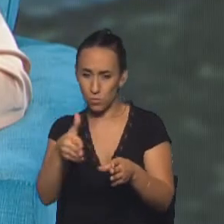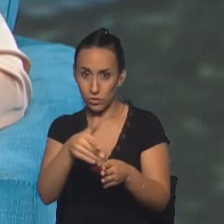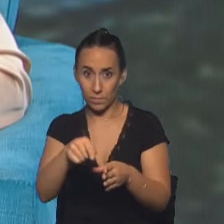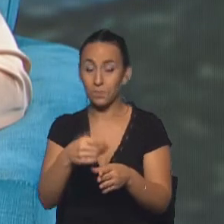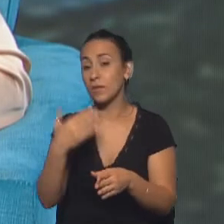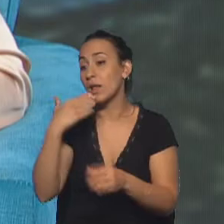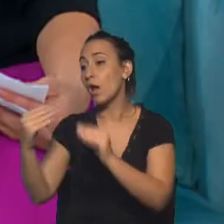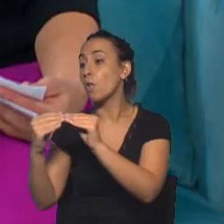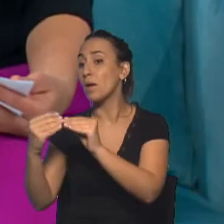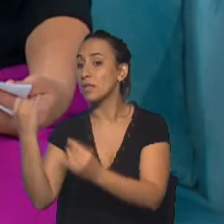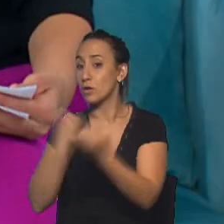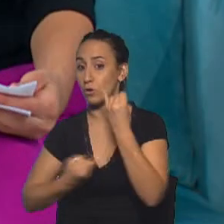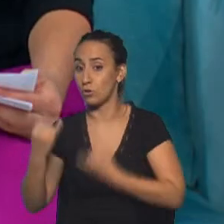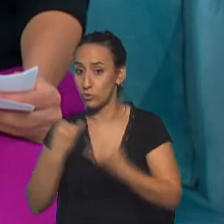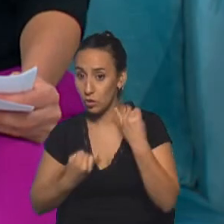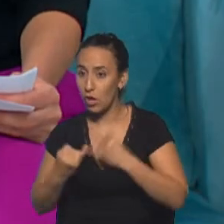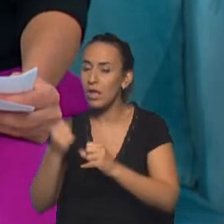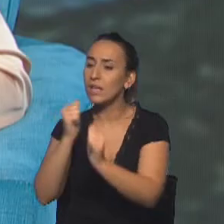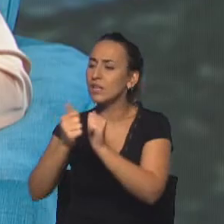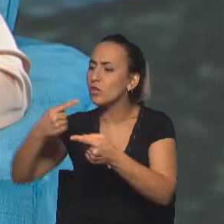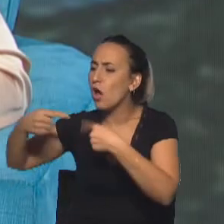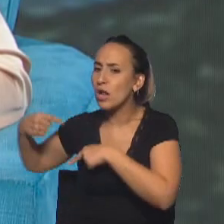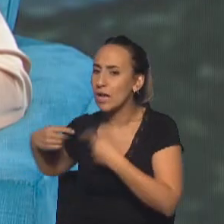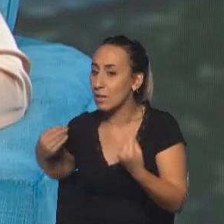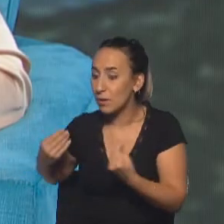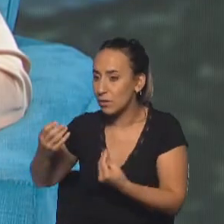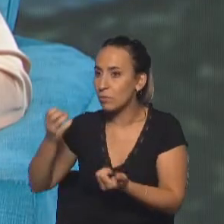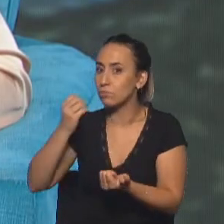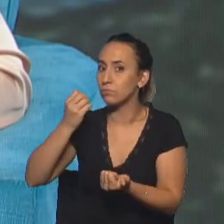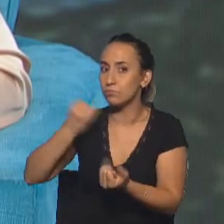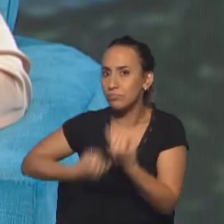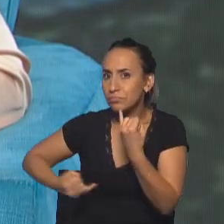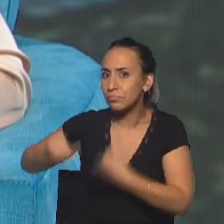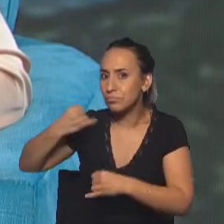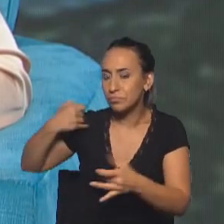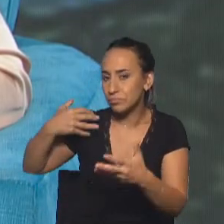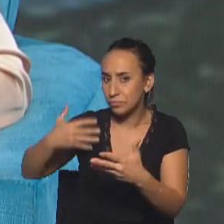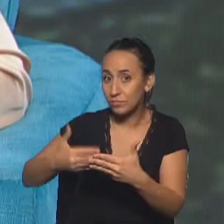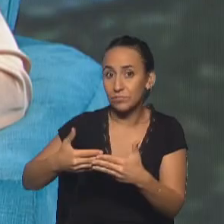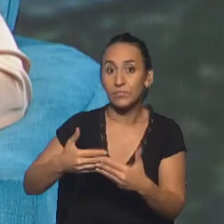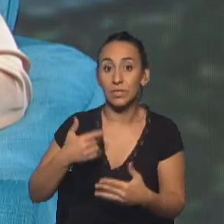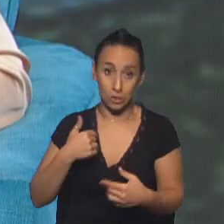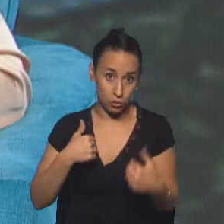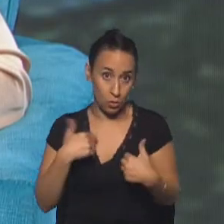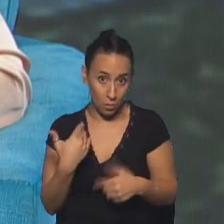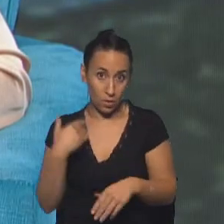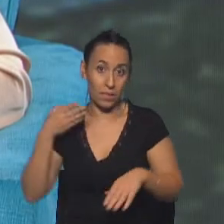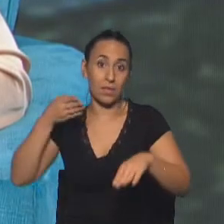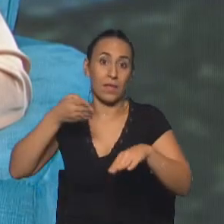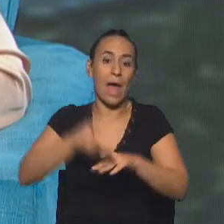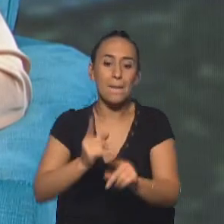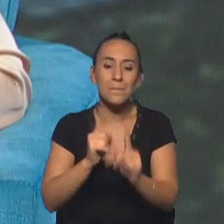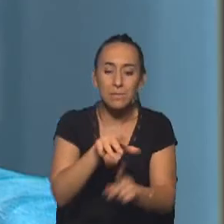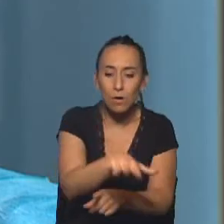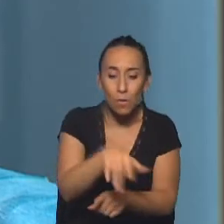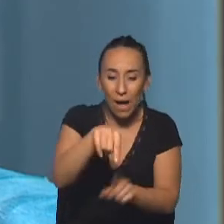Se pudo reconstruir, claro. Se pudo reconstruir la historia y tuve la fortuna de llegar al mismo lugar donde cayó. ¿Y